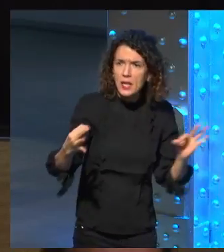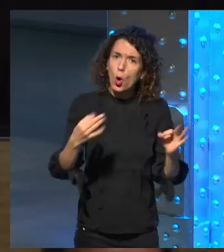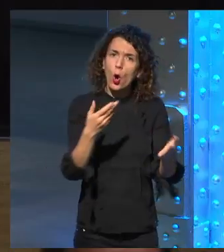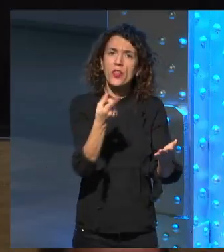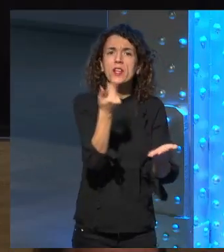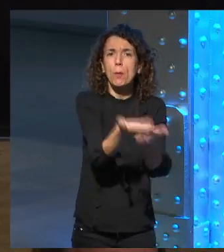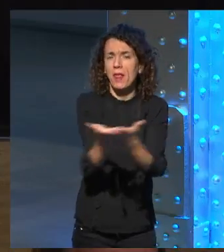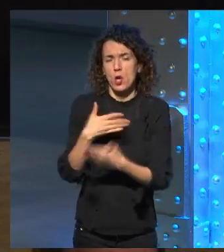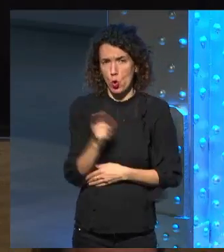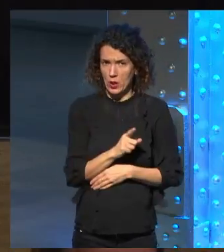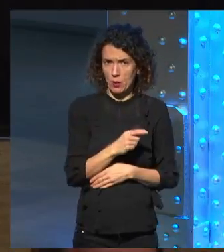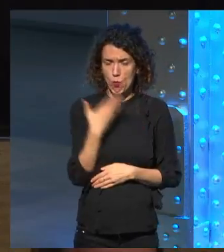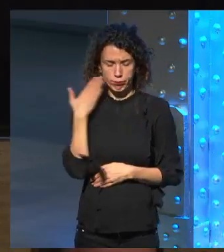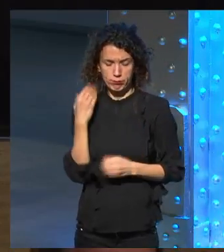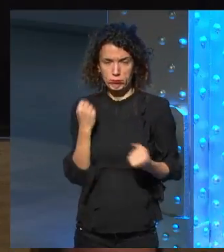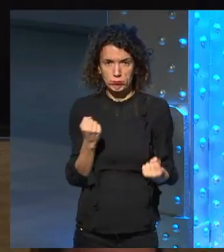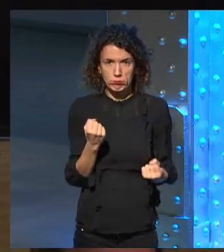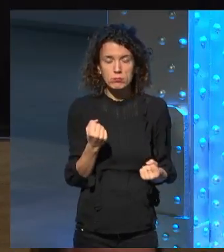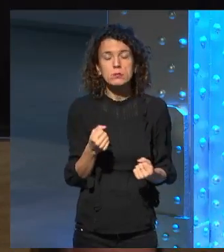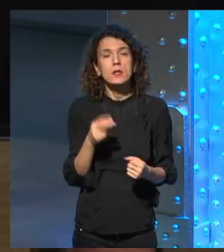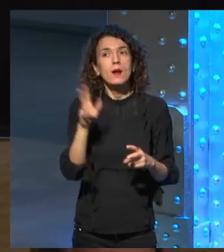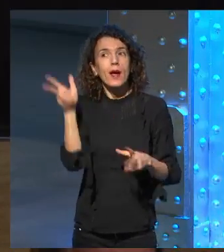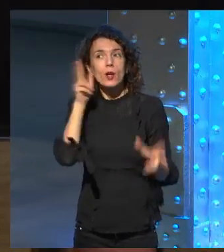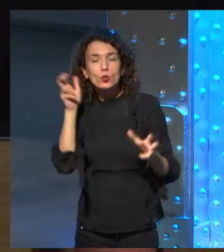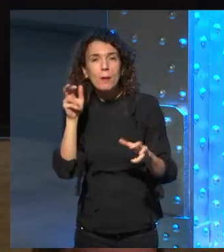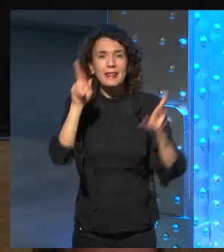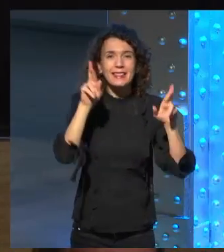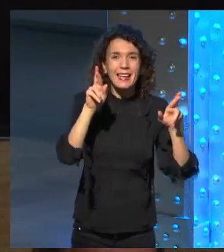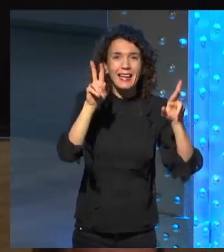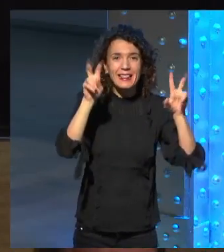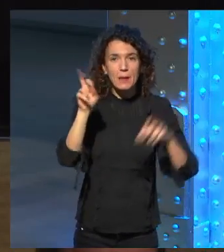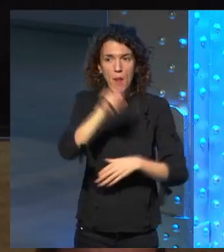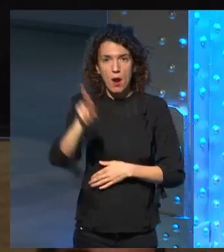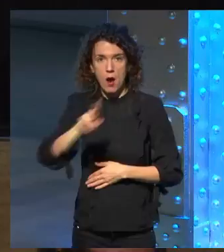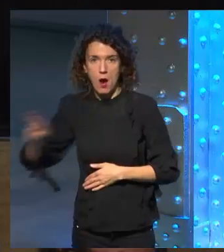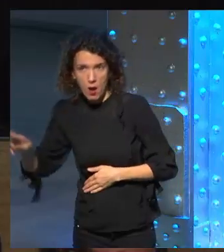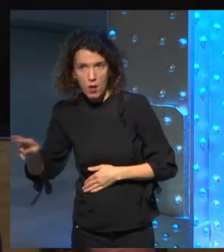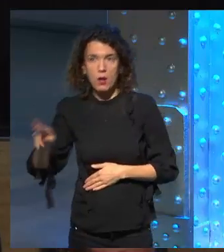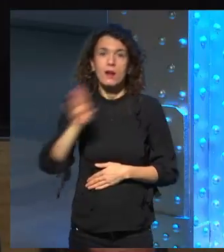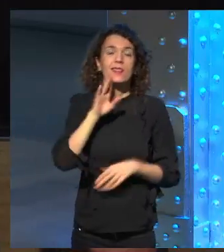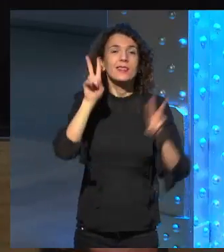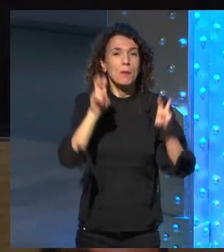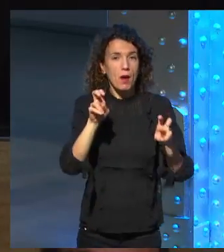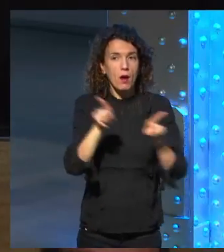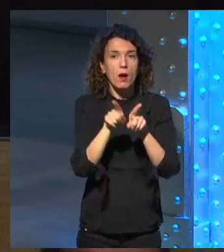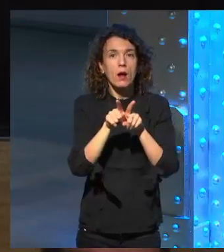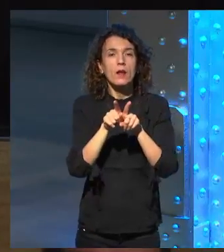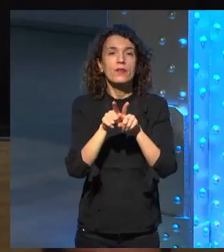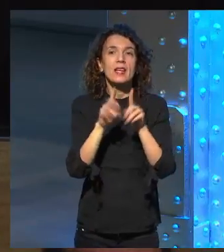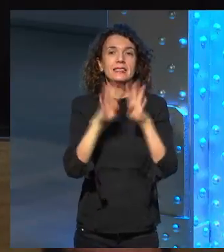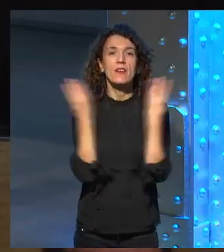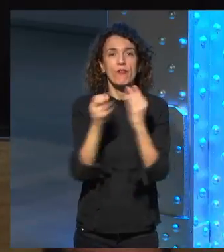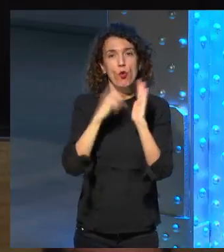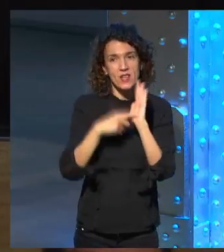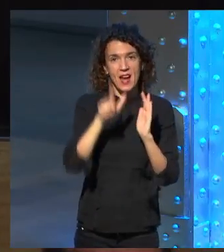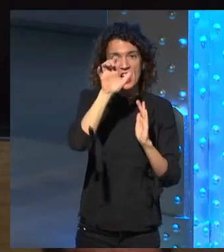influyentes, y oía ese tema repetitivo del tema de la rata, como se ha llamado, de la Sinfonía de